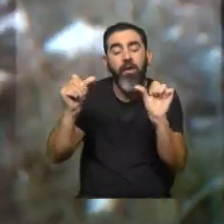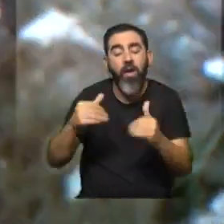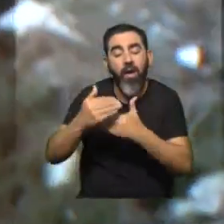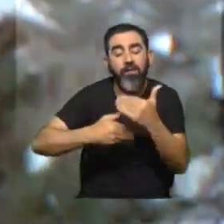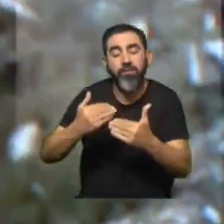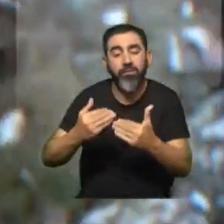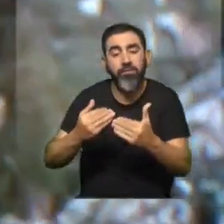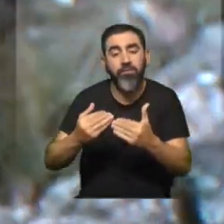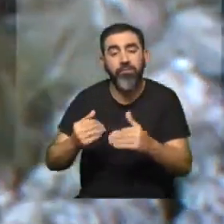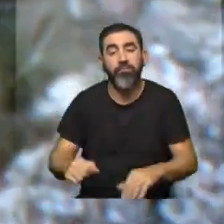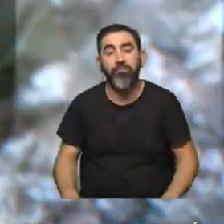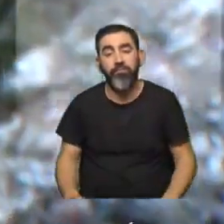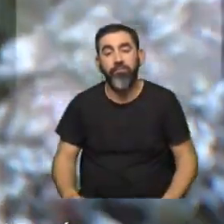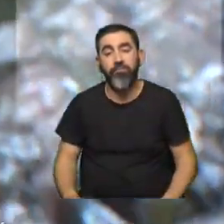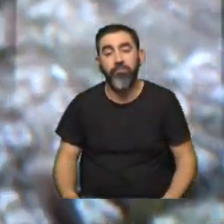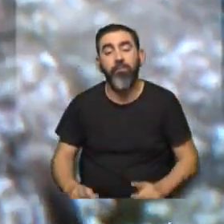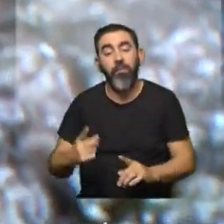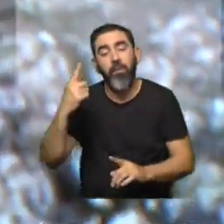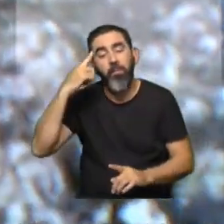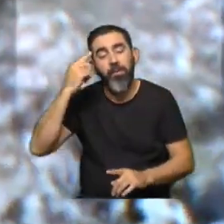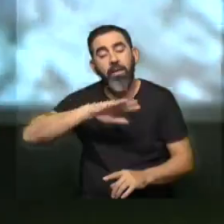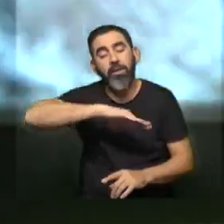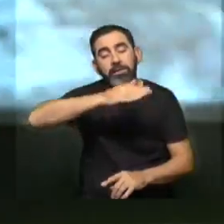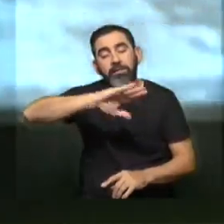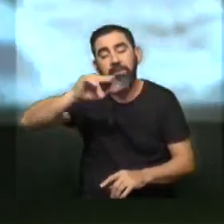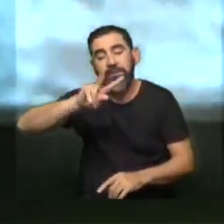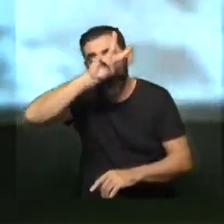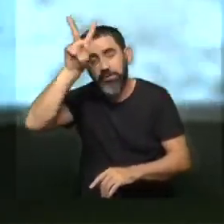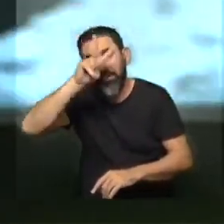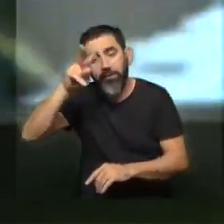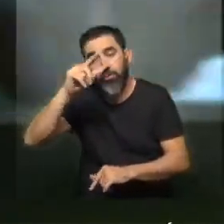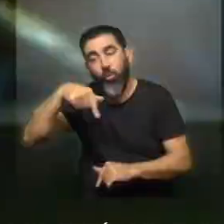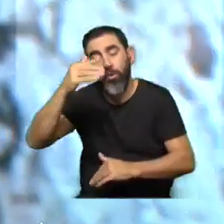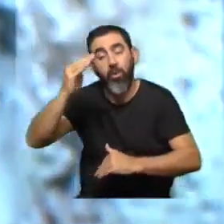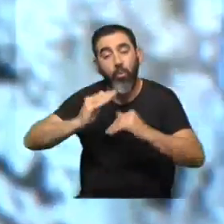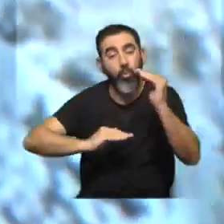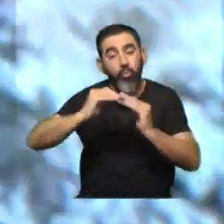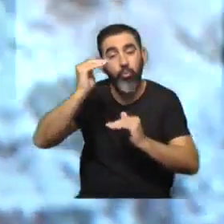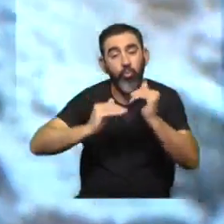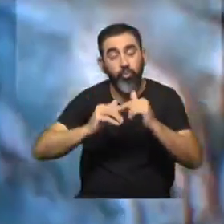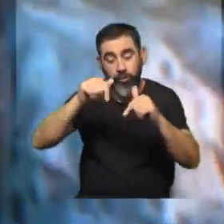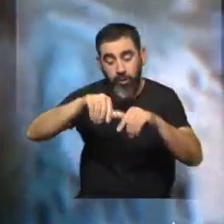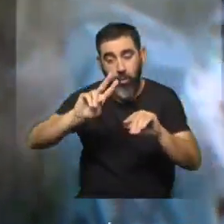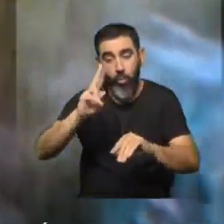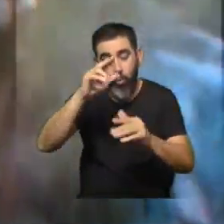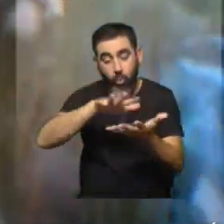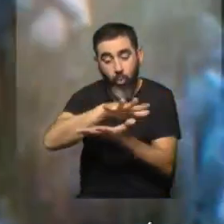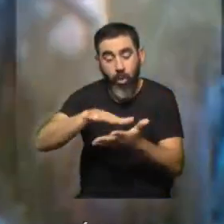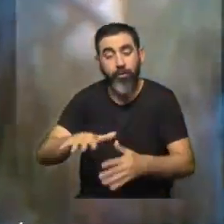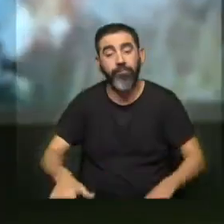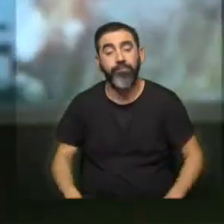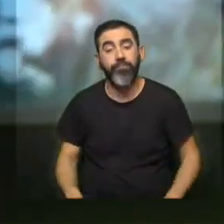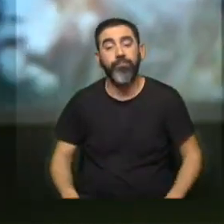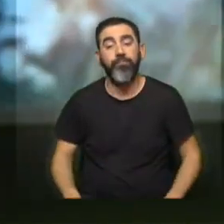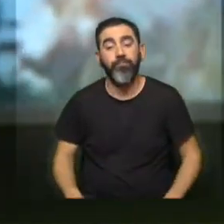alguna manera te pregunto esto, y también estoy pensando en los cerritos de indios y en otro tipo de estructuras que están en este territorio.